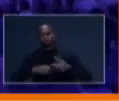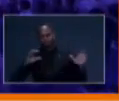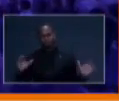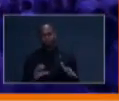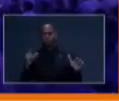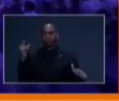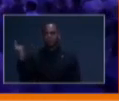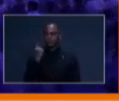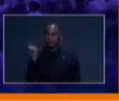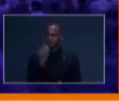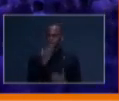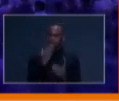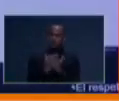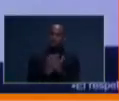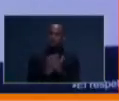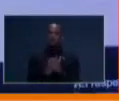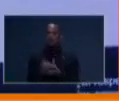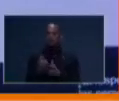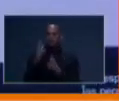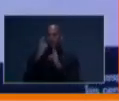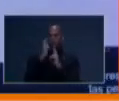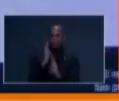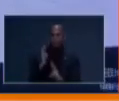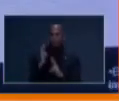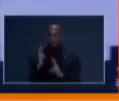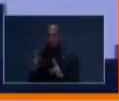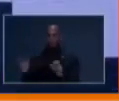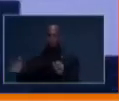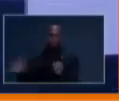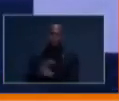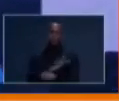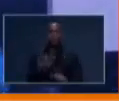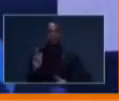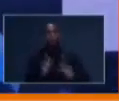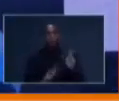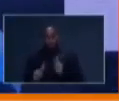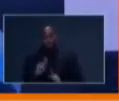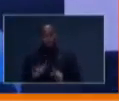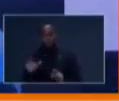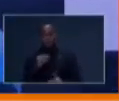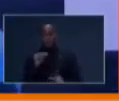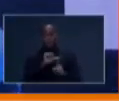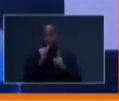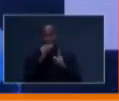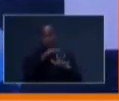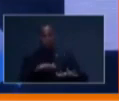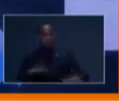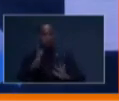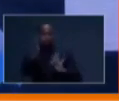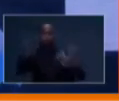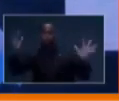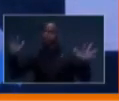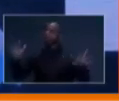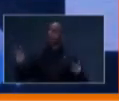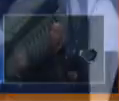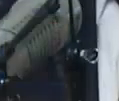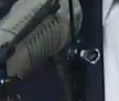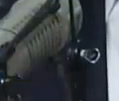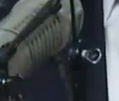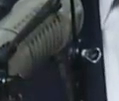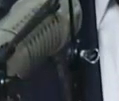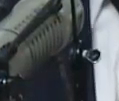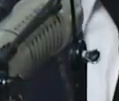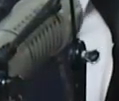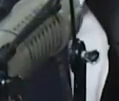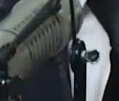primero si el carro le conviene por muchísimas razones y características del vehículo y menos si es un carro usado entonces cuando